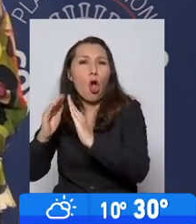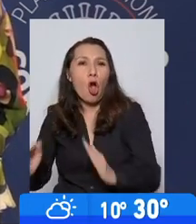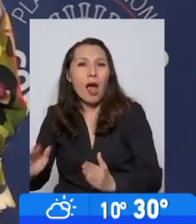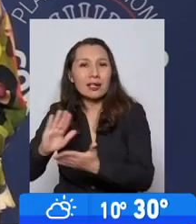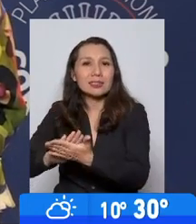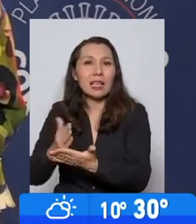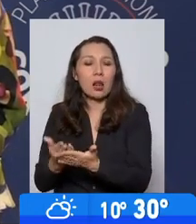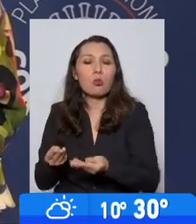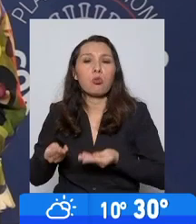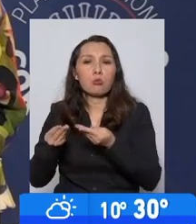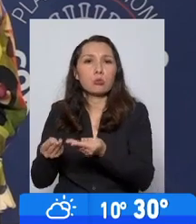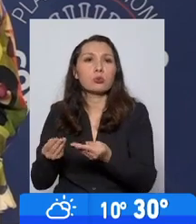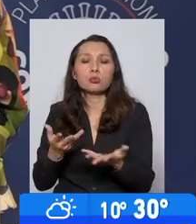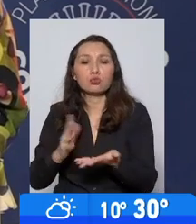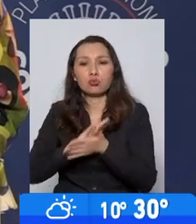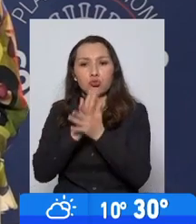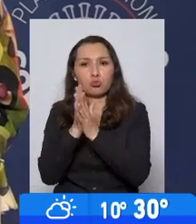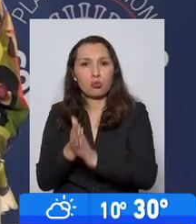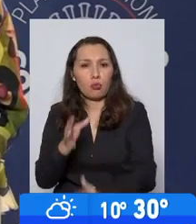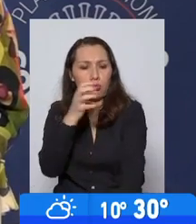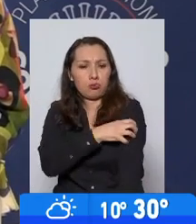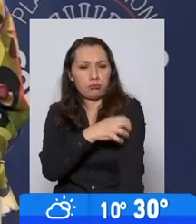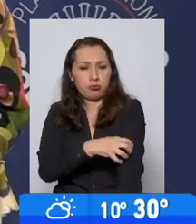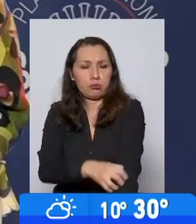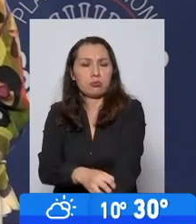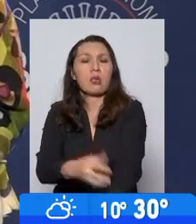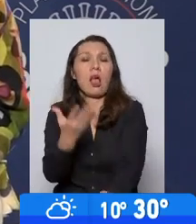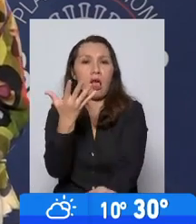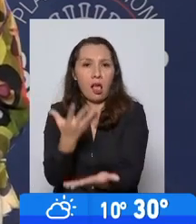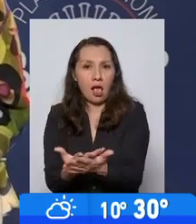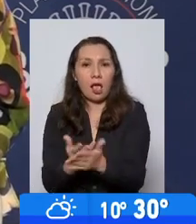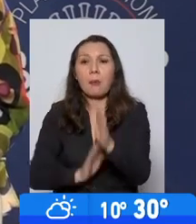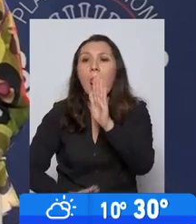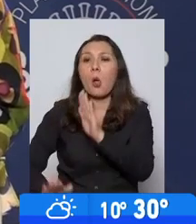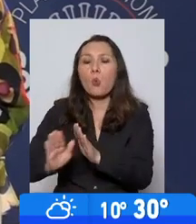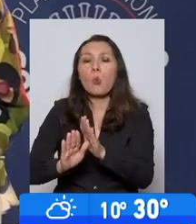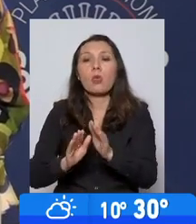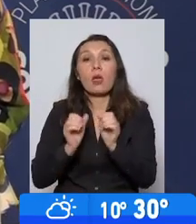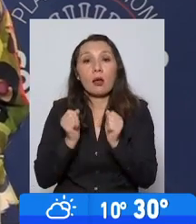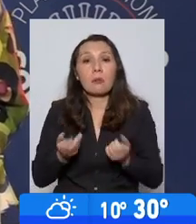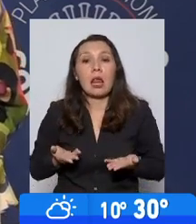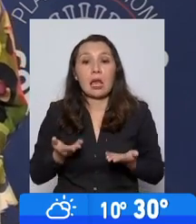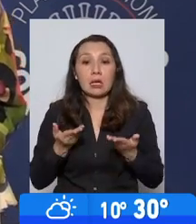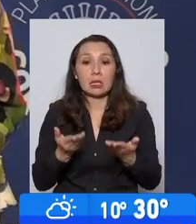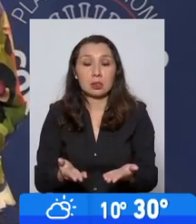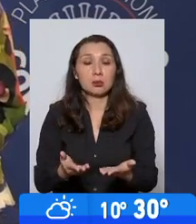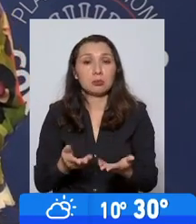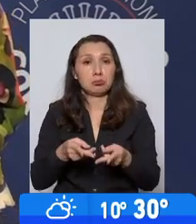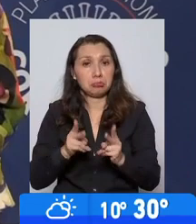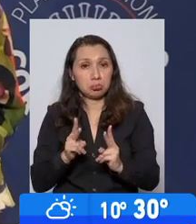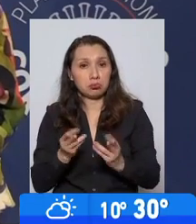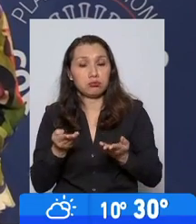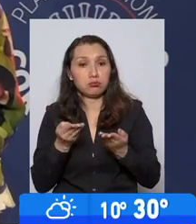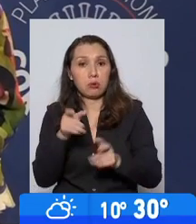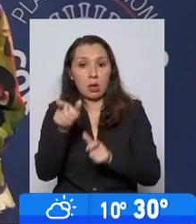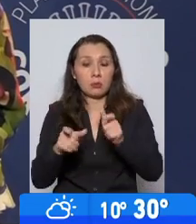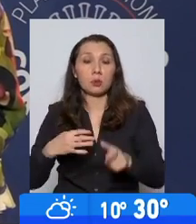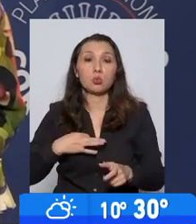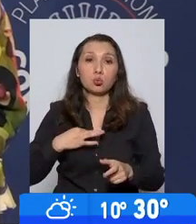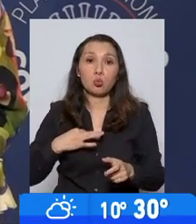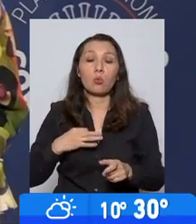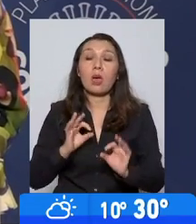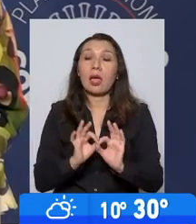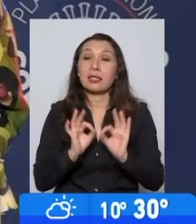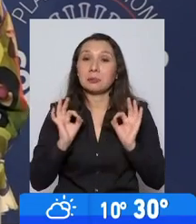hemos implementado están en todas las regiones del país y están para ponerlas a disposición de la ciudadanía,